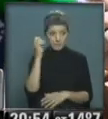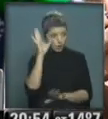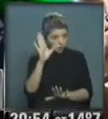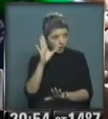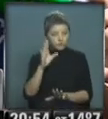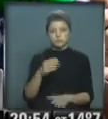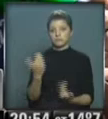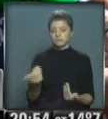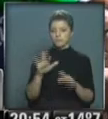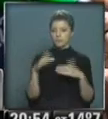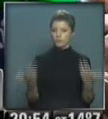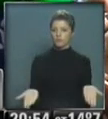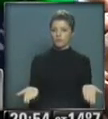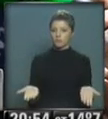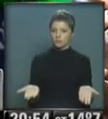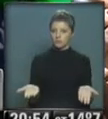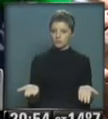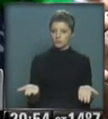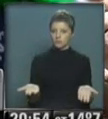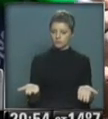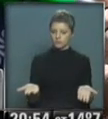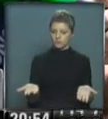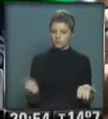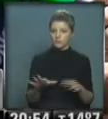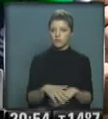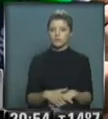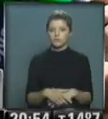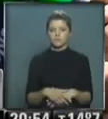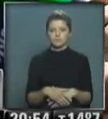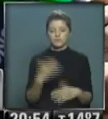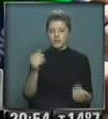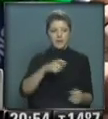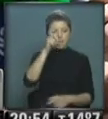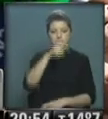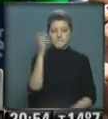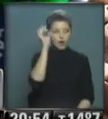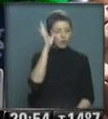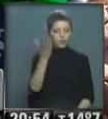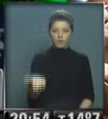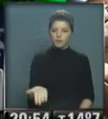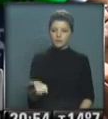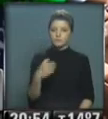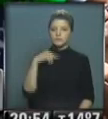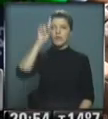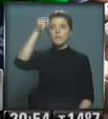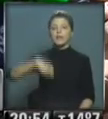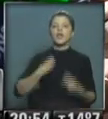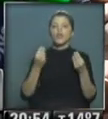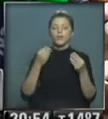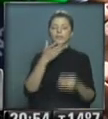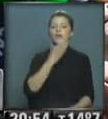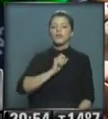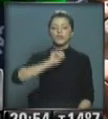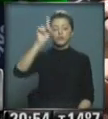por supuesto. ¿Cómo no voy a perdonarlos? Desde ya que el perdón nos viene de Dios, que es